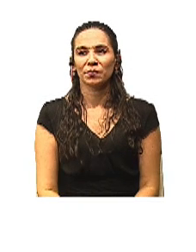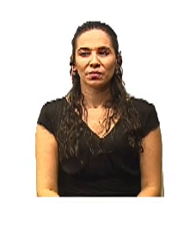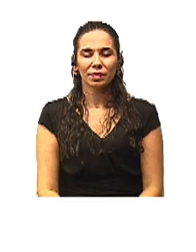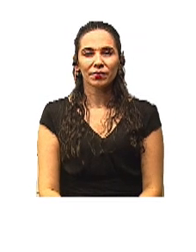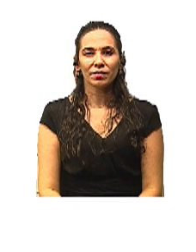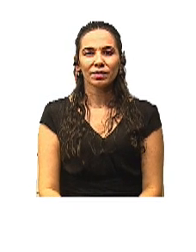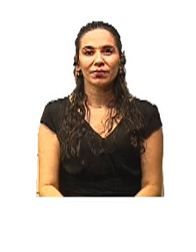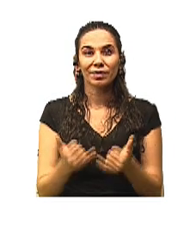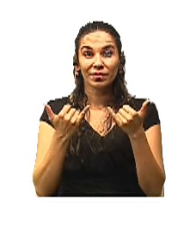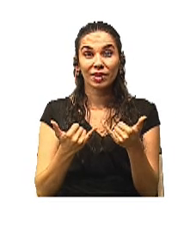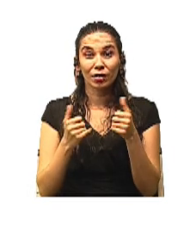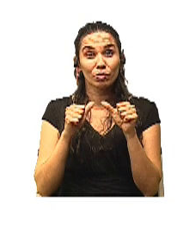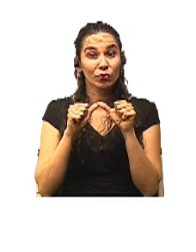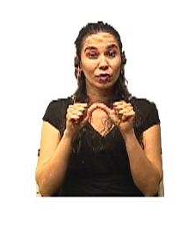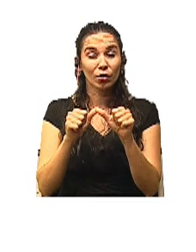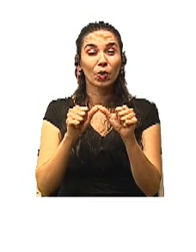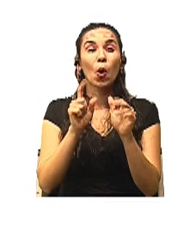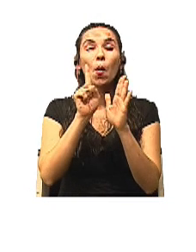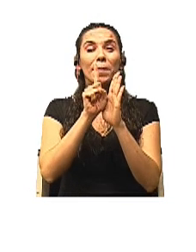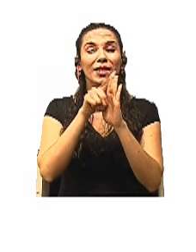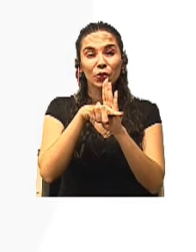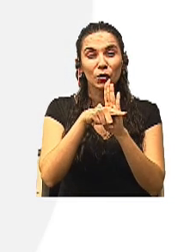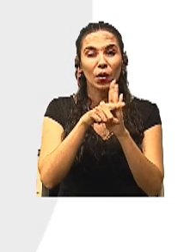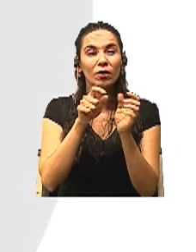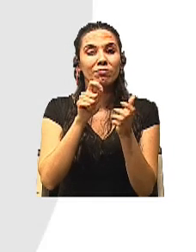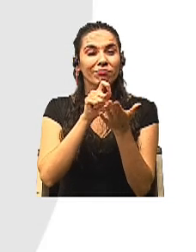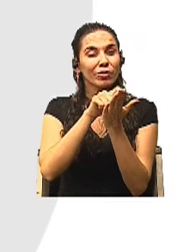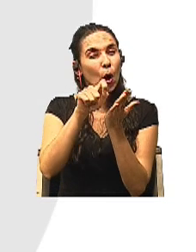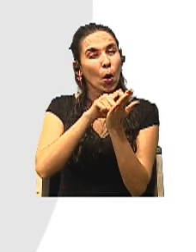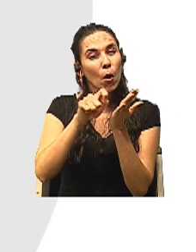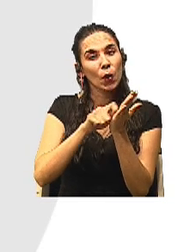Vamos ahora con el minuto ortográfico.